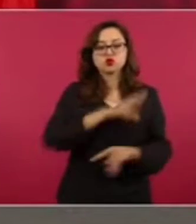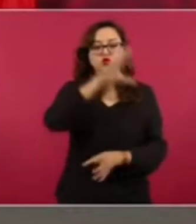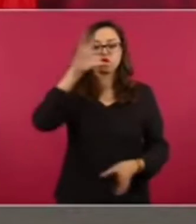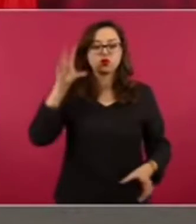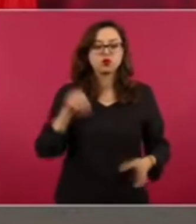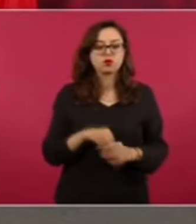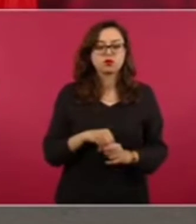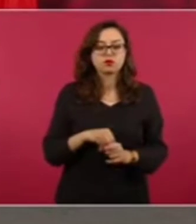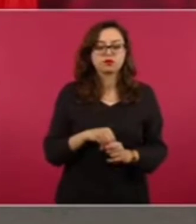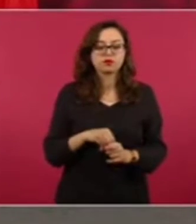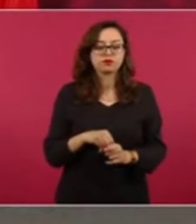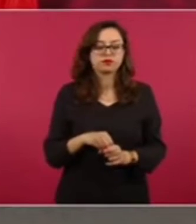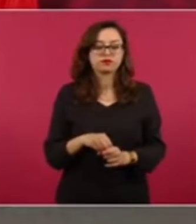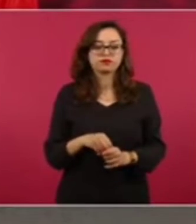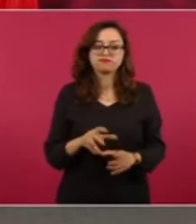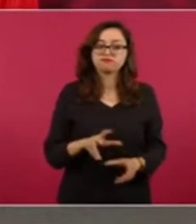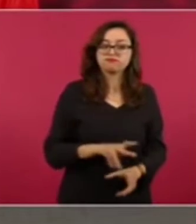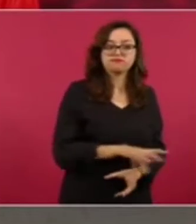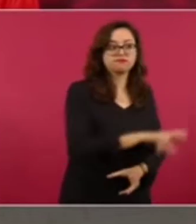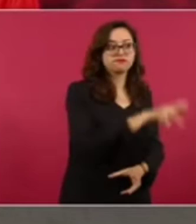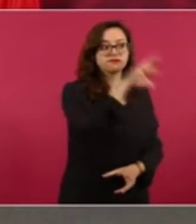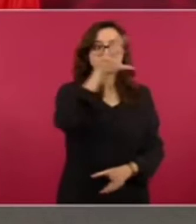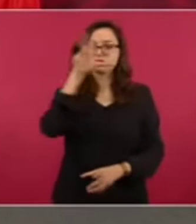que lo acaparaban todo.